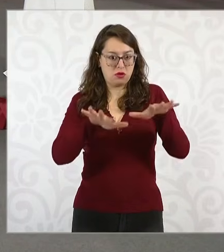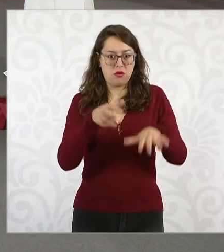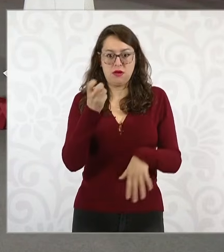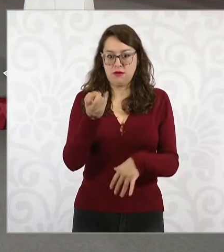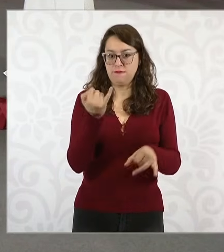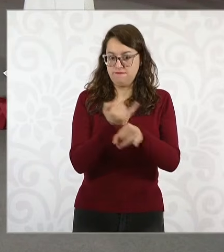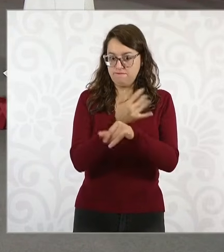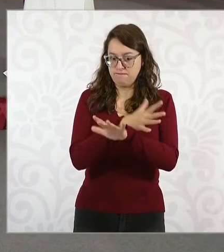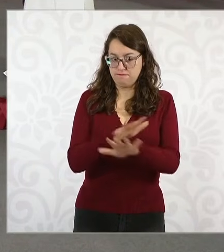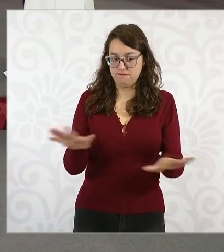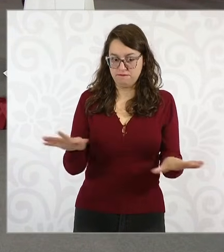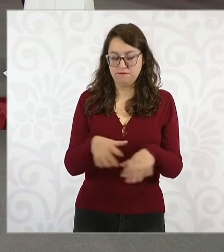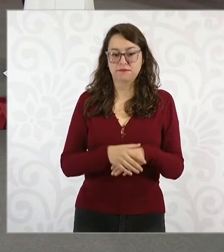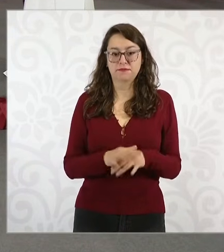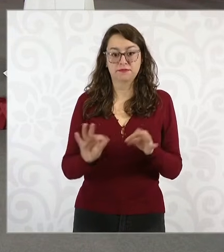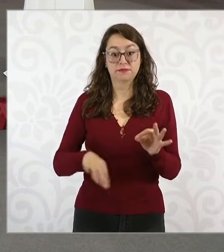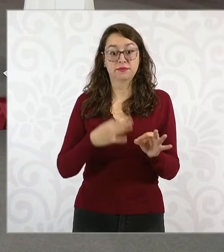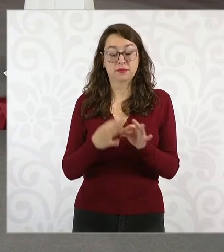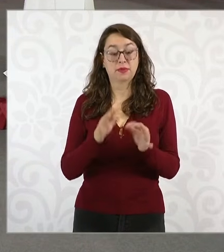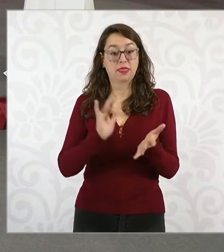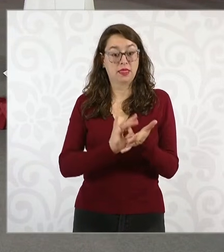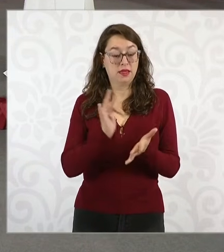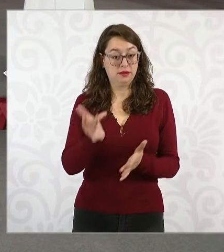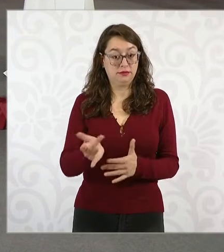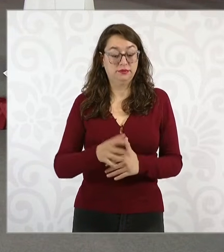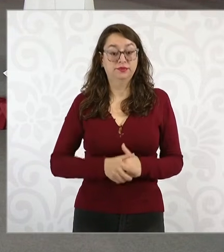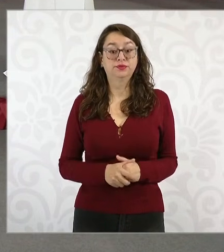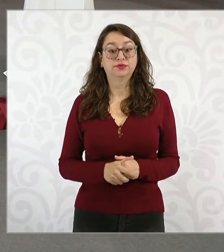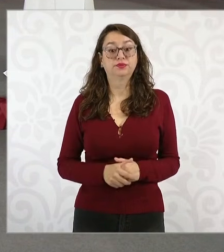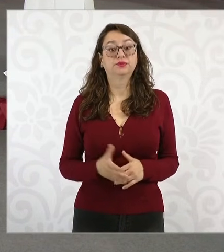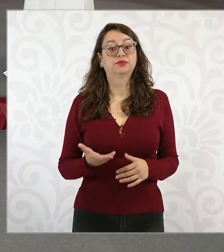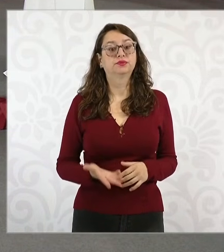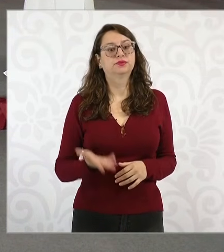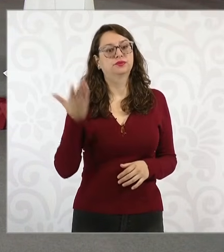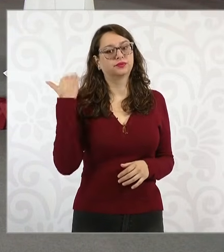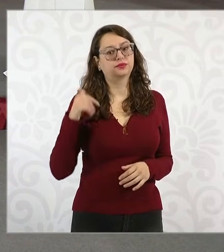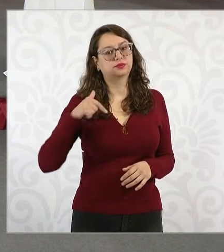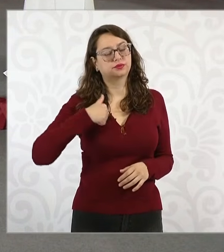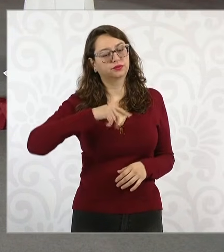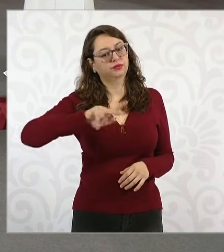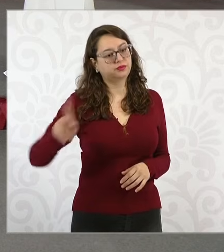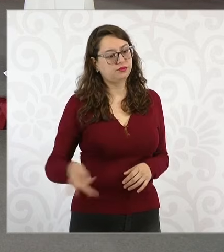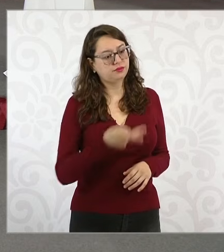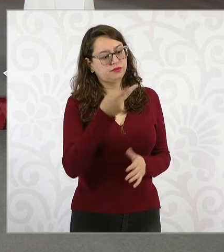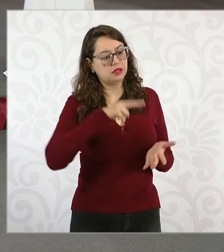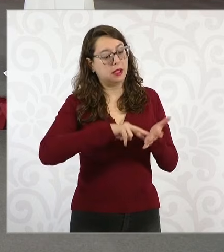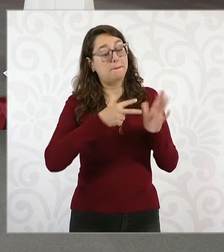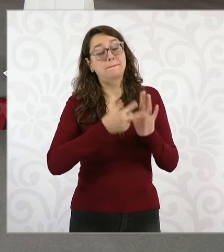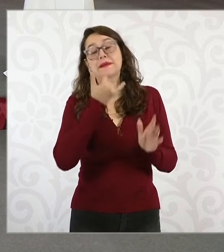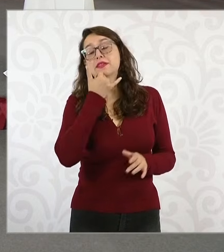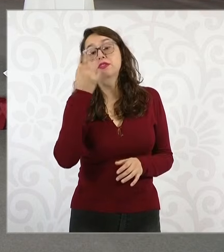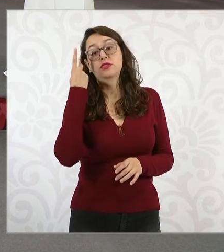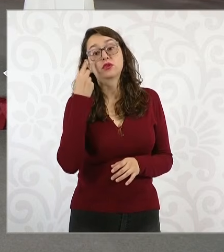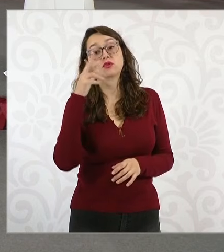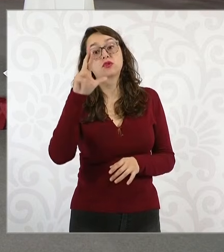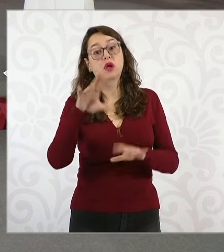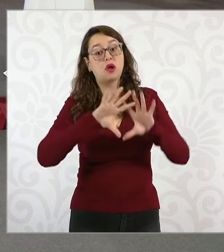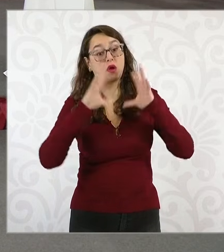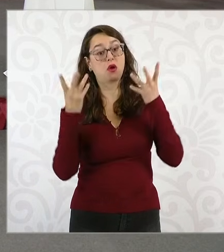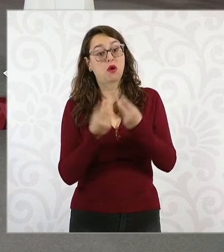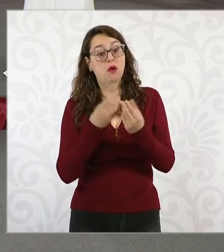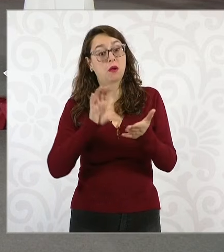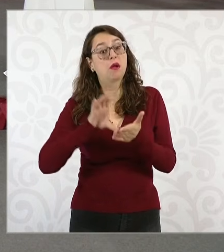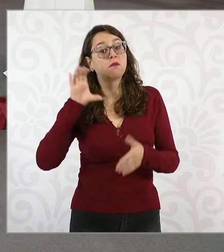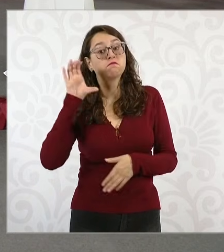Gracias. Le preguntaba al ingeniero, bueno, al doctor Satarain, el monto total de la